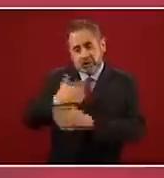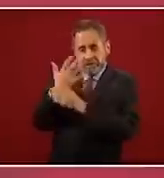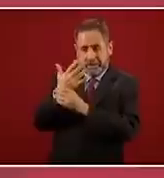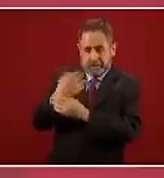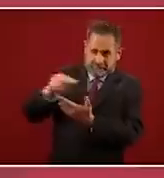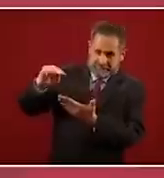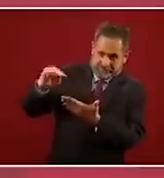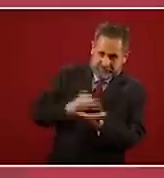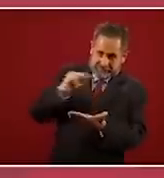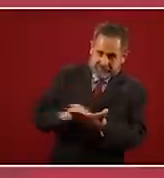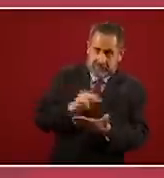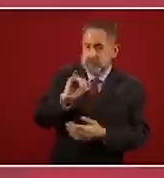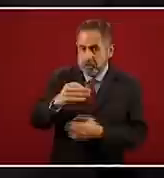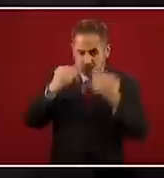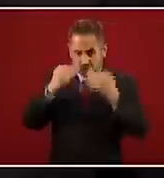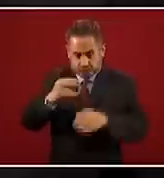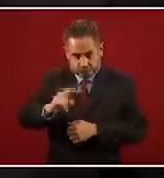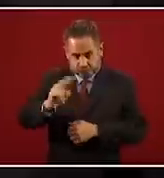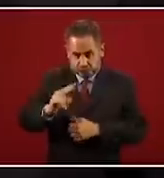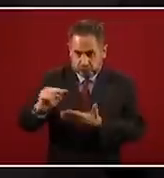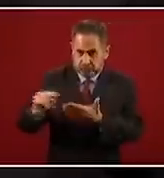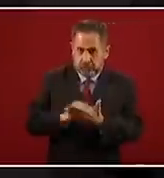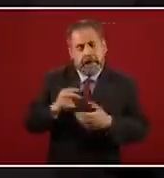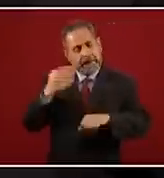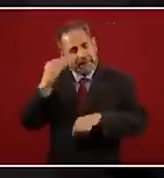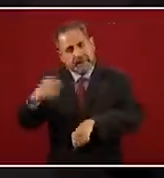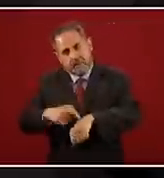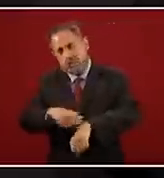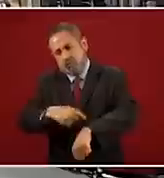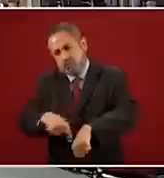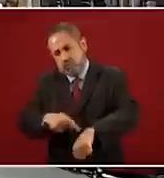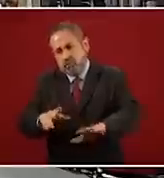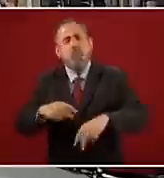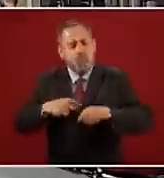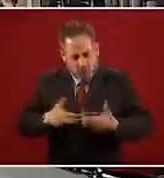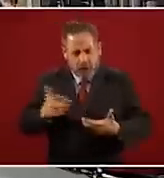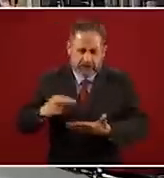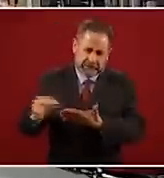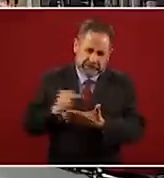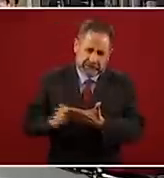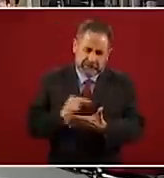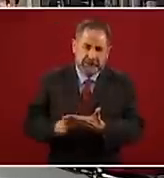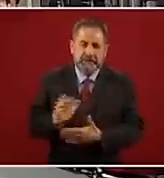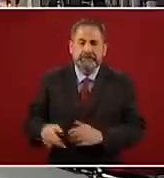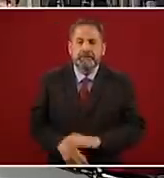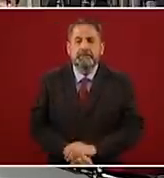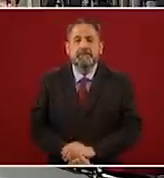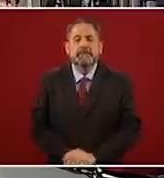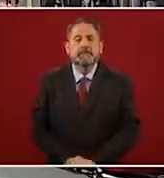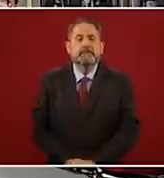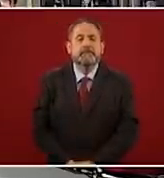sea, sí va a costar mucho tiempo, tienes razón, pero lo voy a hacer. Sí,